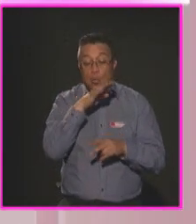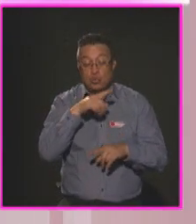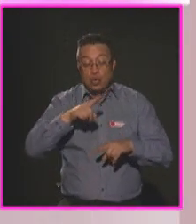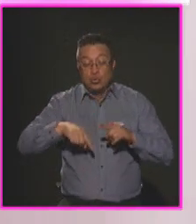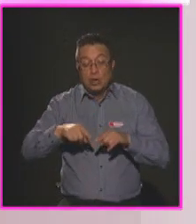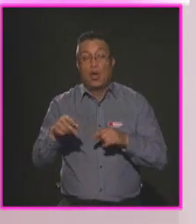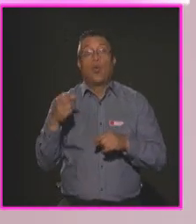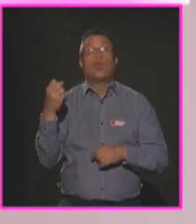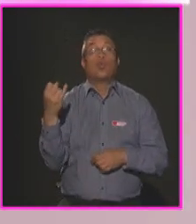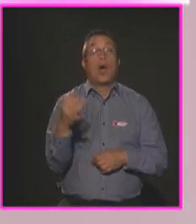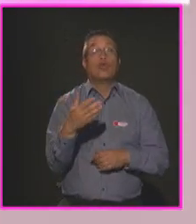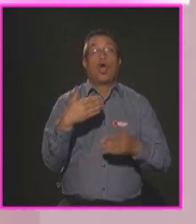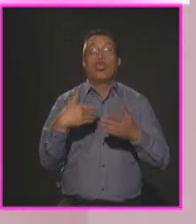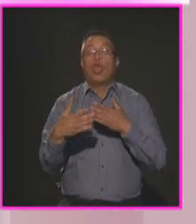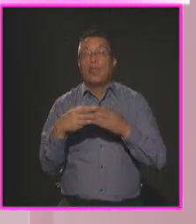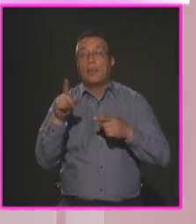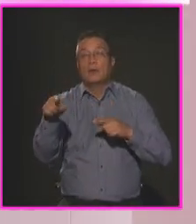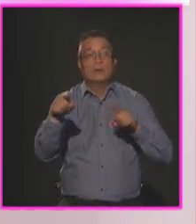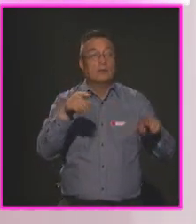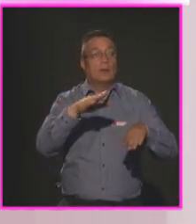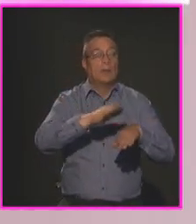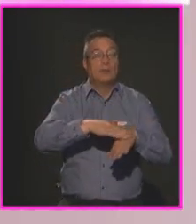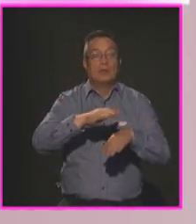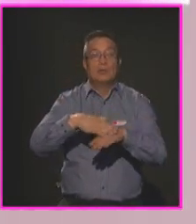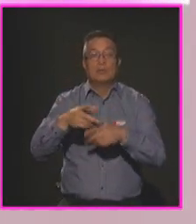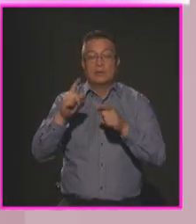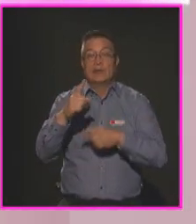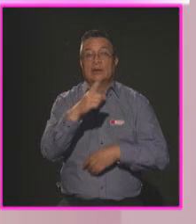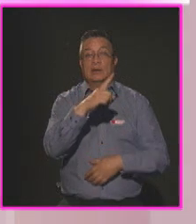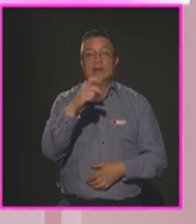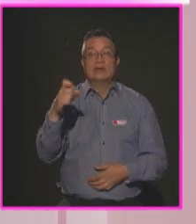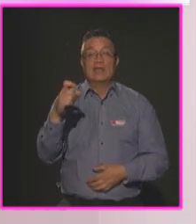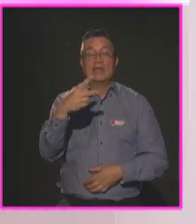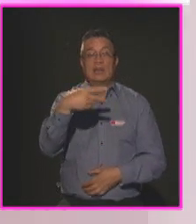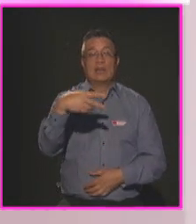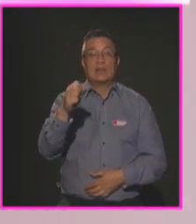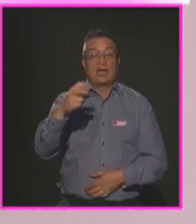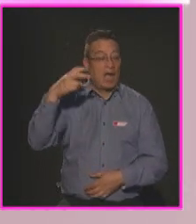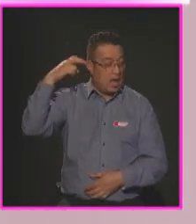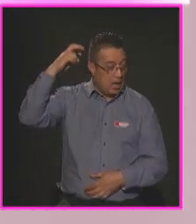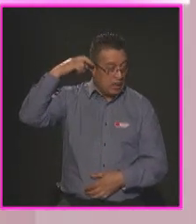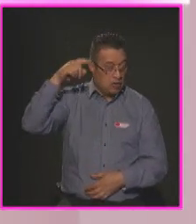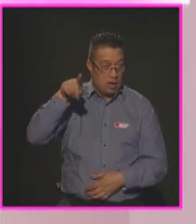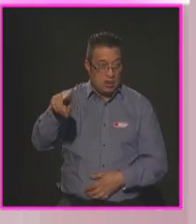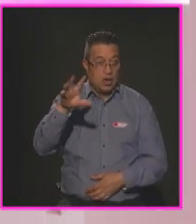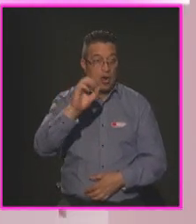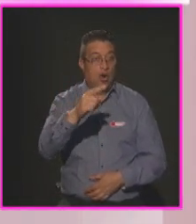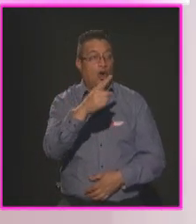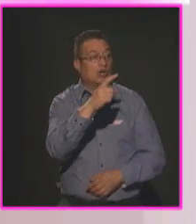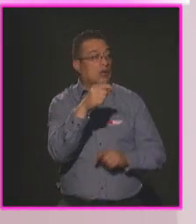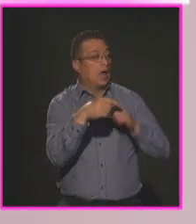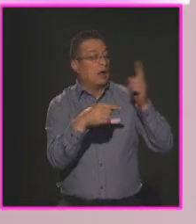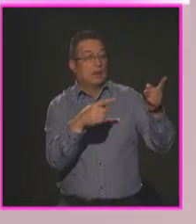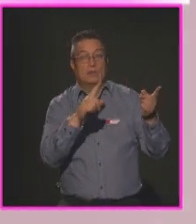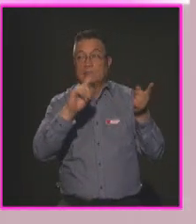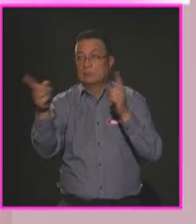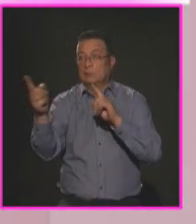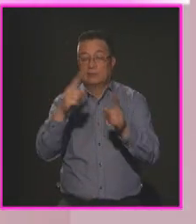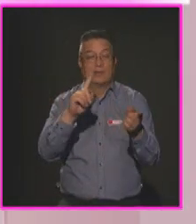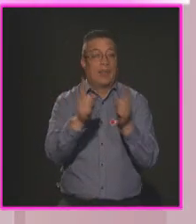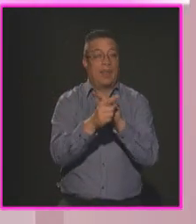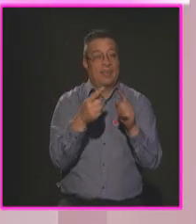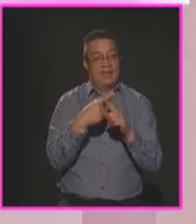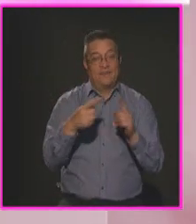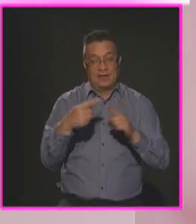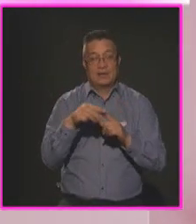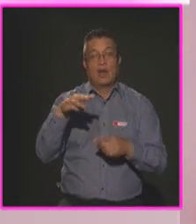cosa? ¿Cuánto? ¿Cuándo? ¿Dónde? ¿Cierto? 100 hectáreas de guindo acá o 100 hectáreas de guindo allá, es distinto. Todo eso nos